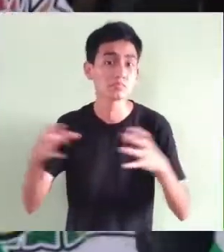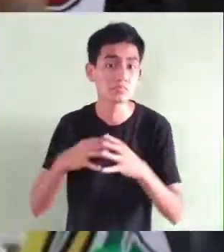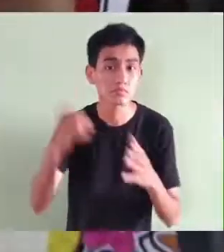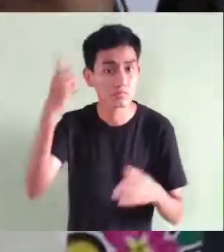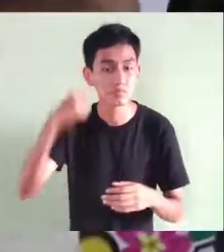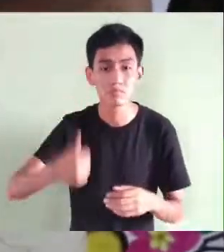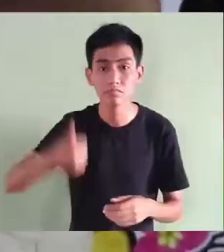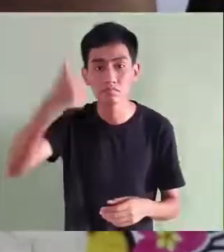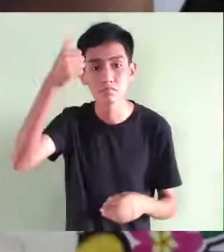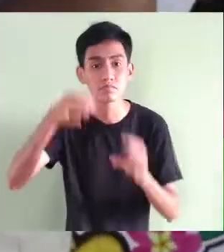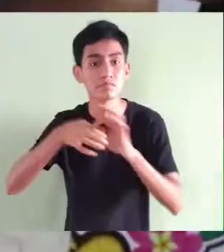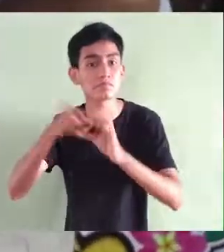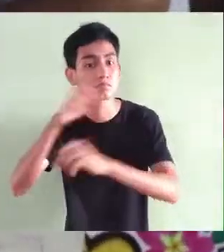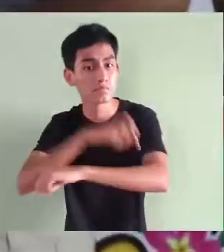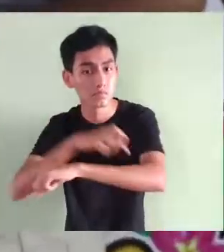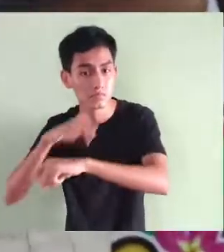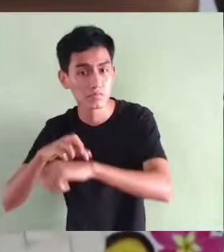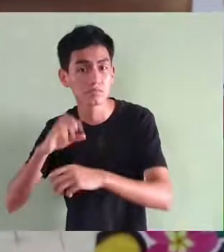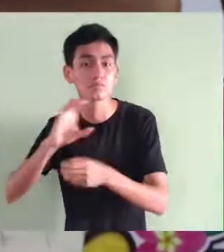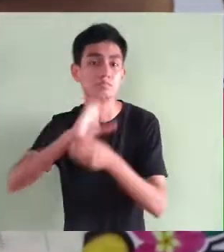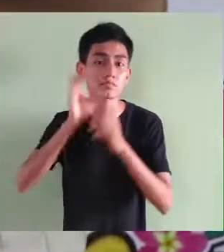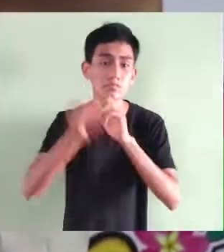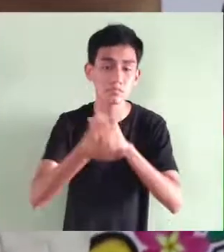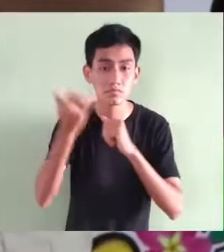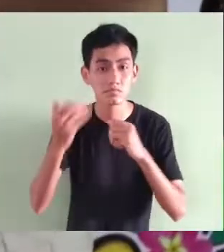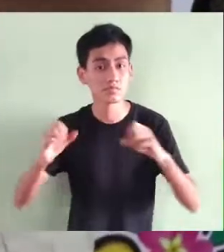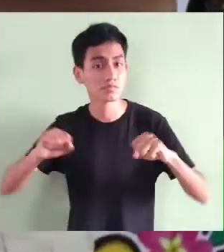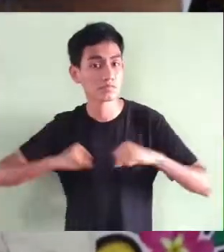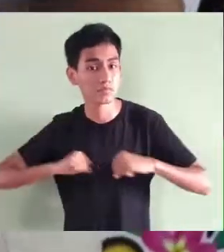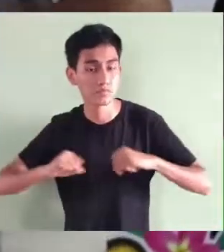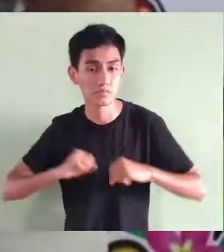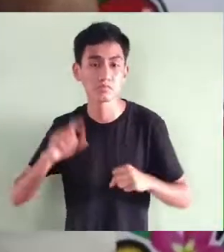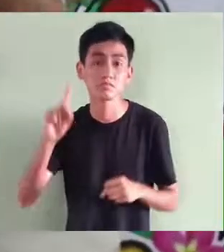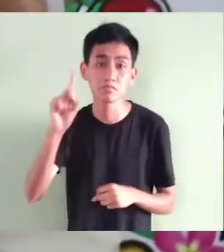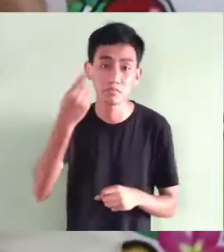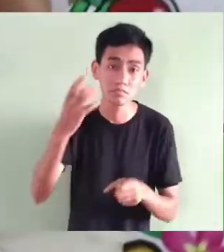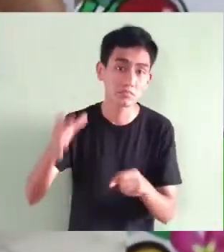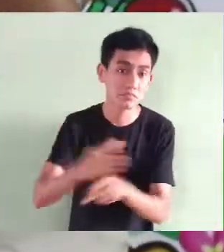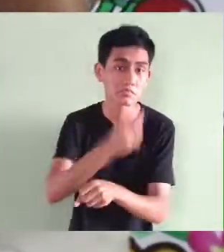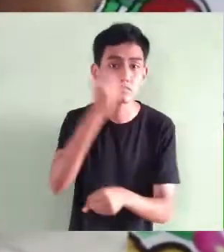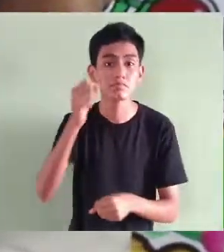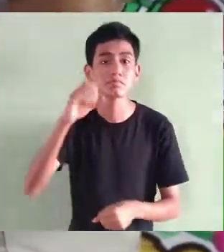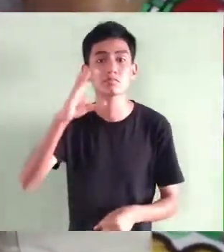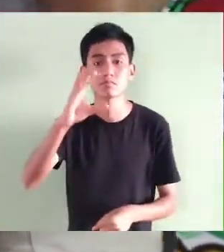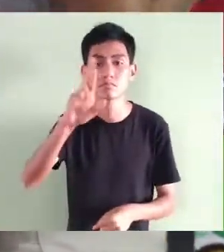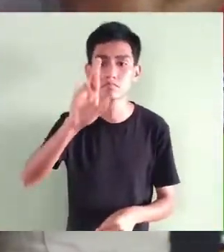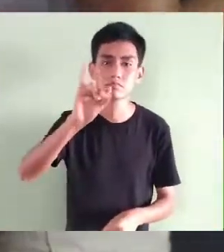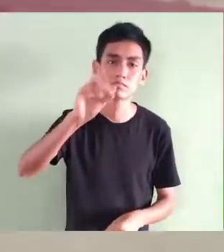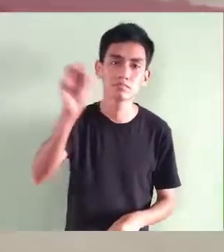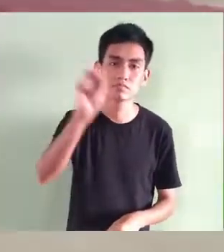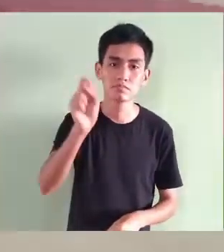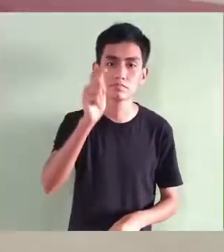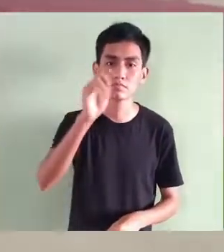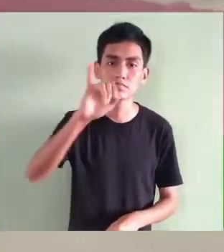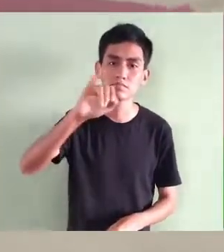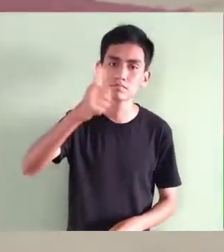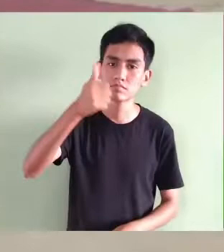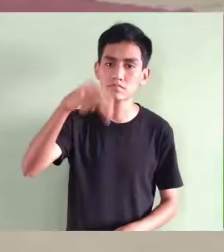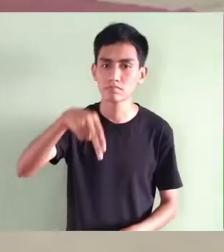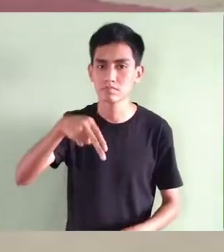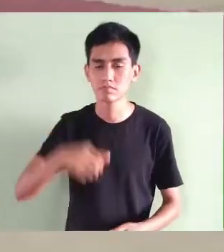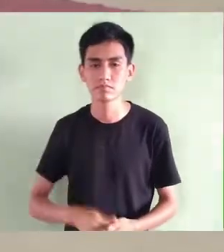del programa Social, Cultura y Deporte, el primer puesto fue para Cristian Terry López Rodríguez.